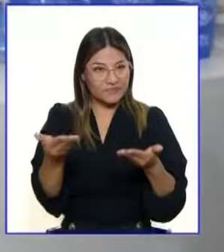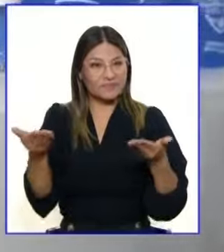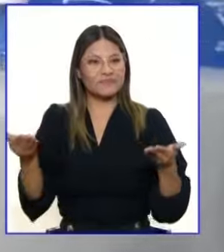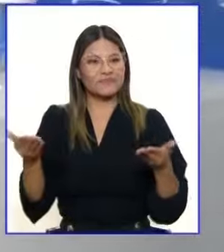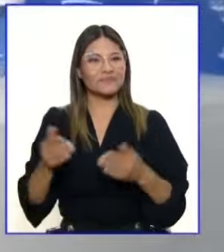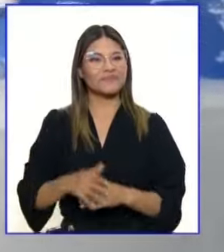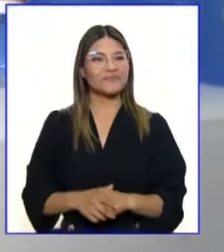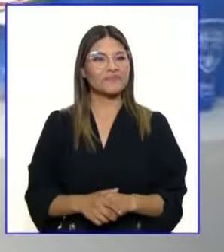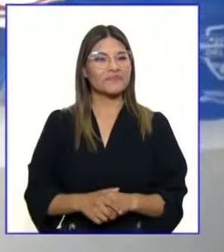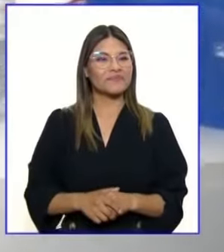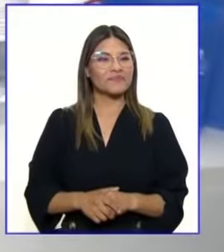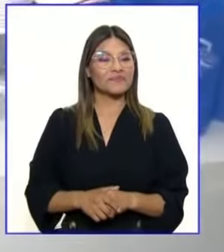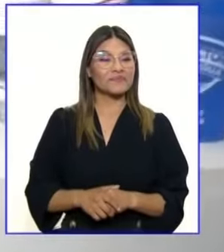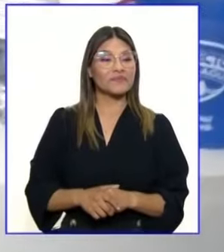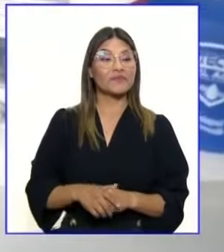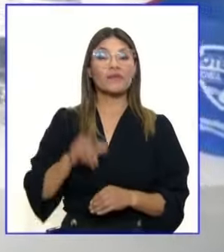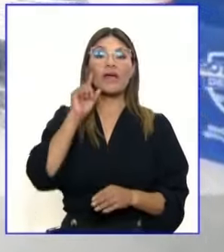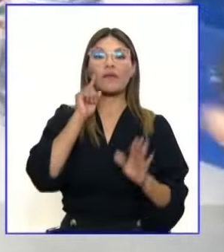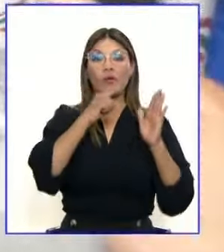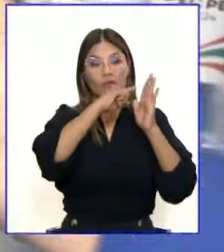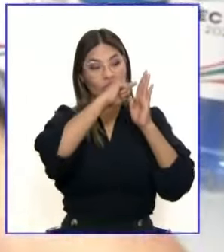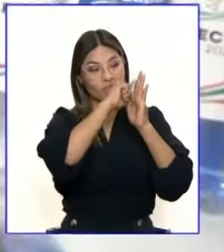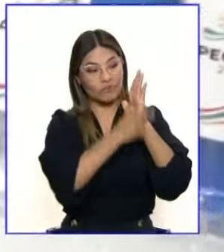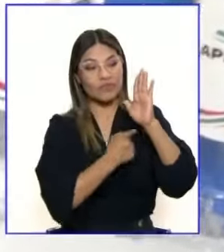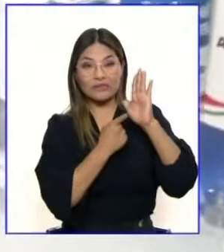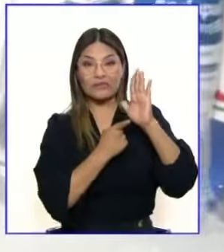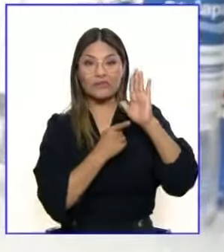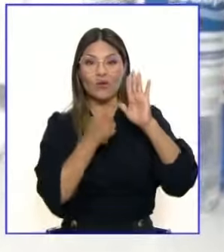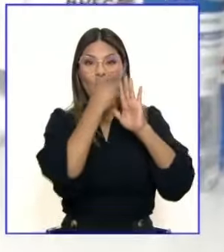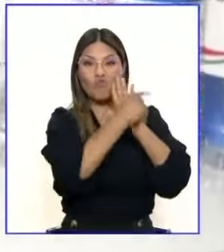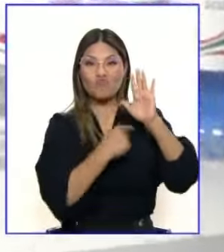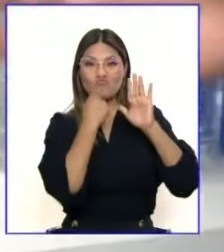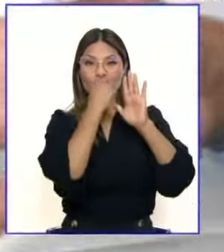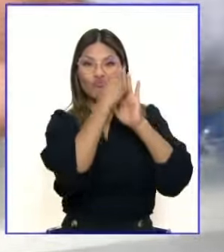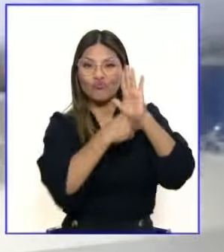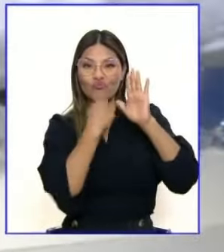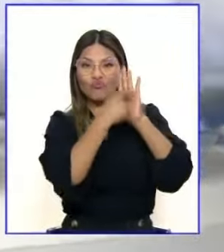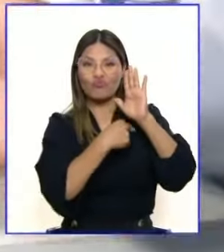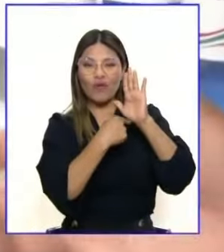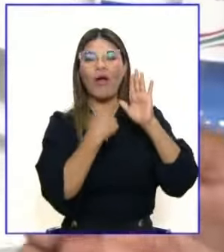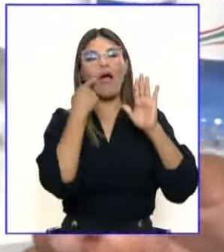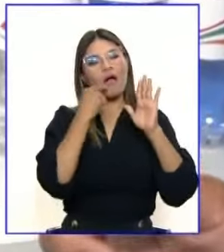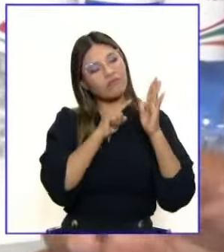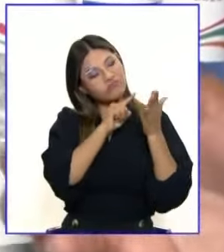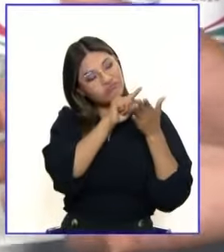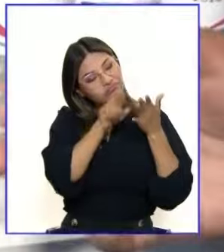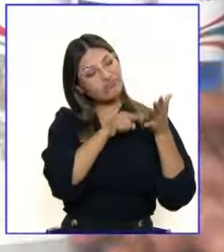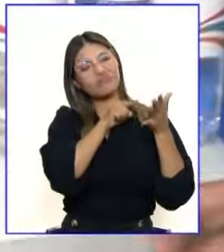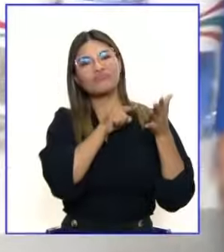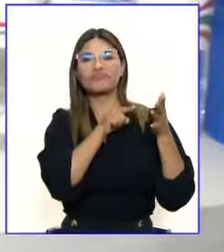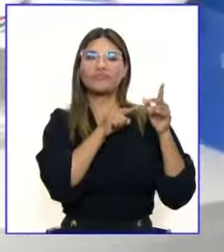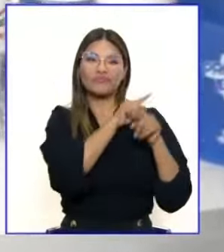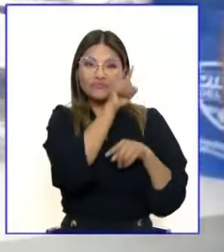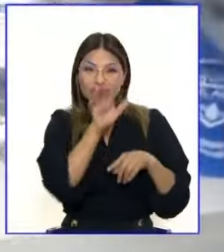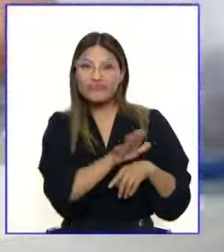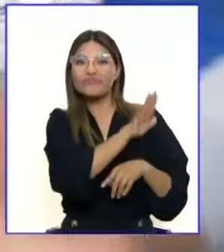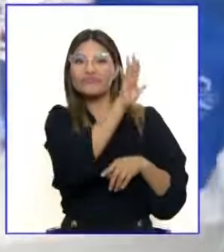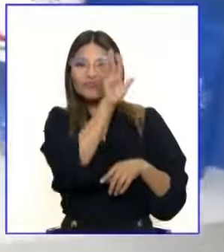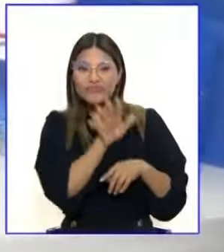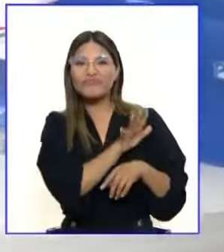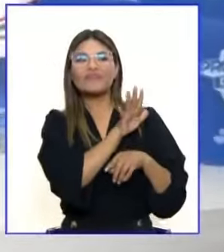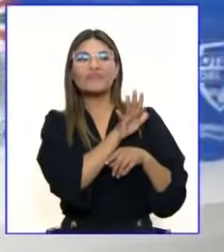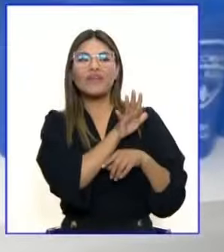stand. Y cada vez que ganan en nuestros juegos de trivia, tenemos una serie de merchandising